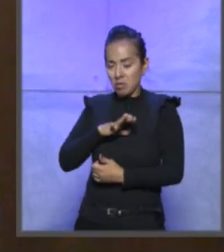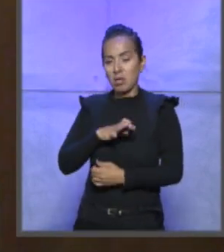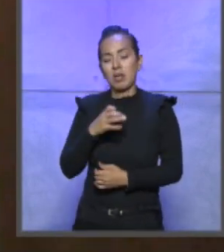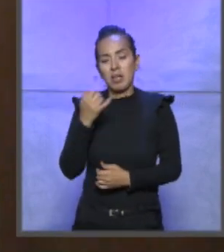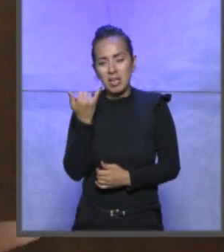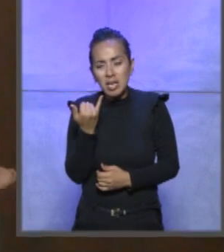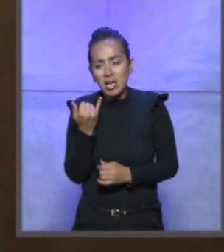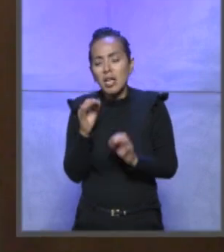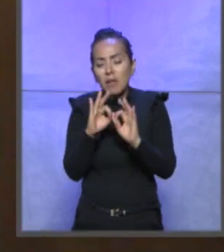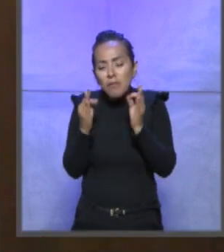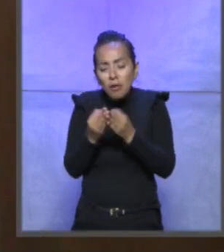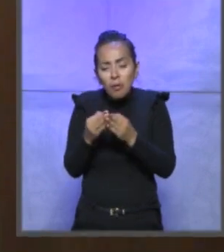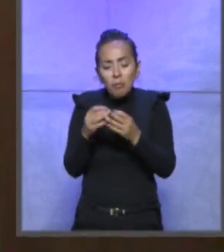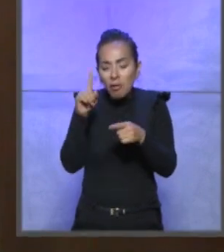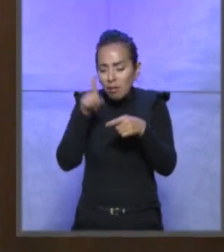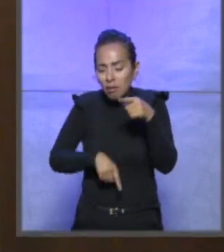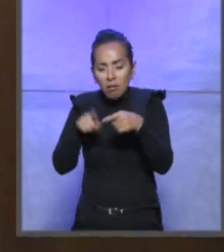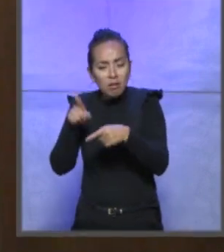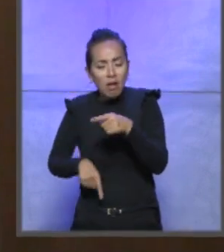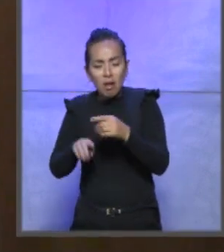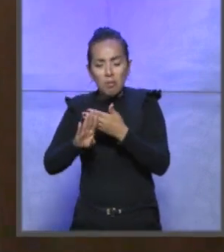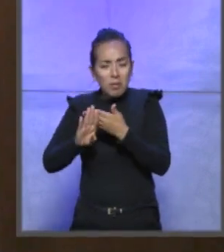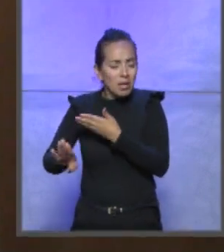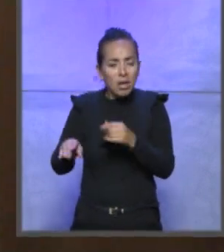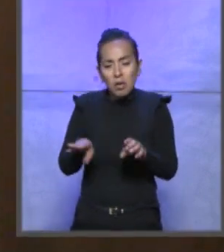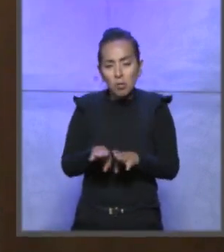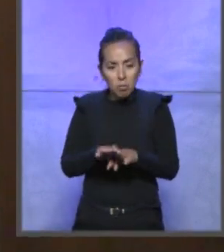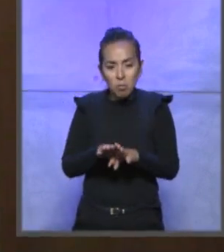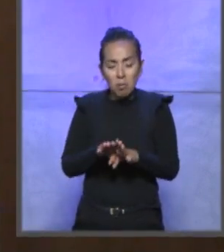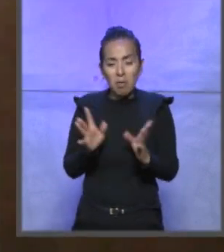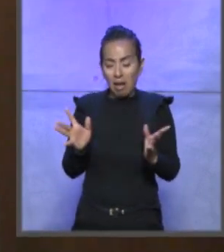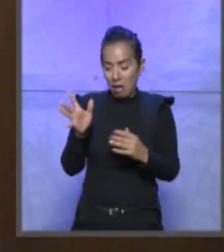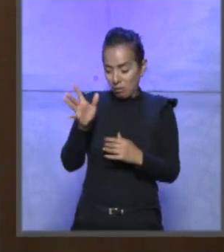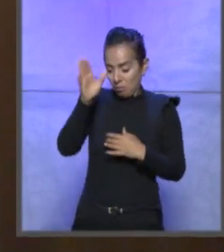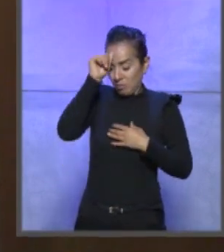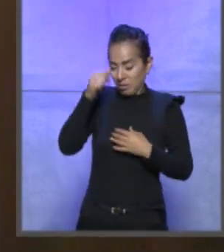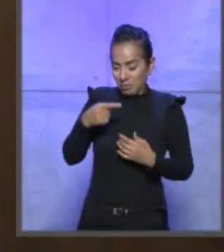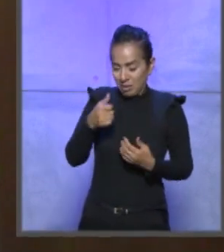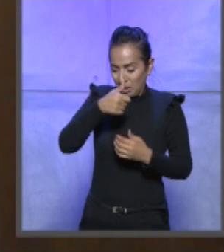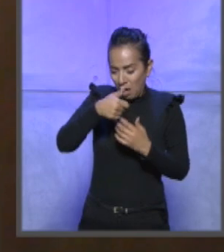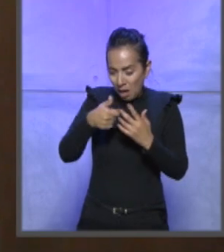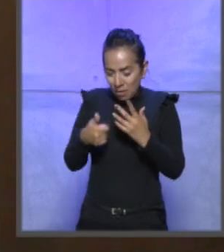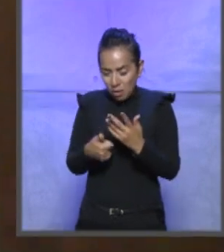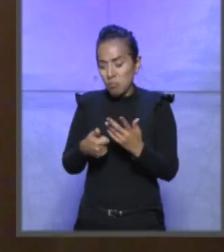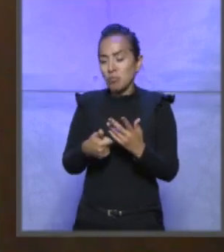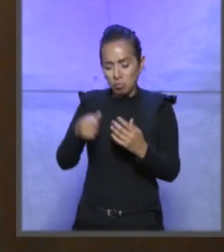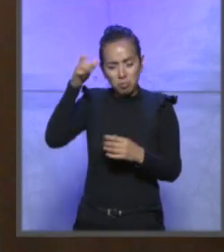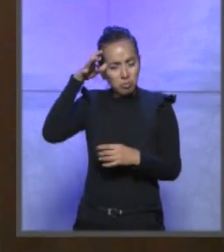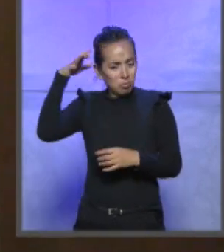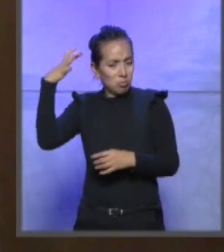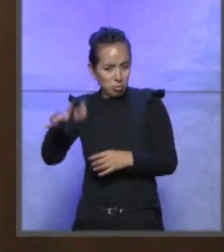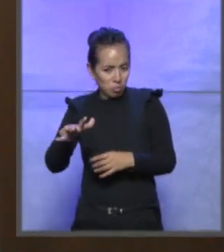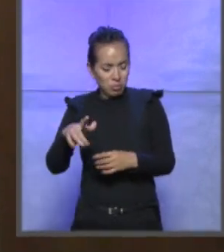la manera de evitarla o de contrarrestarla es comprometiéndonos cada uno de nosotros,